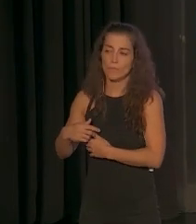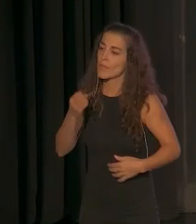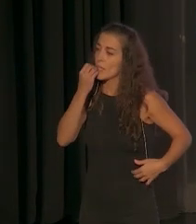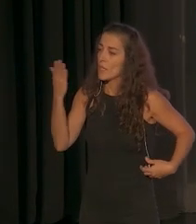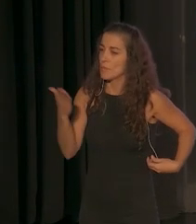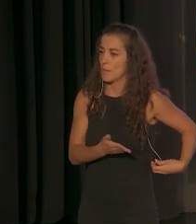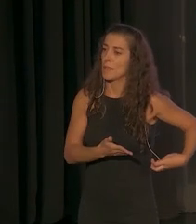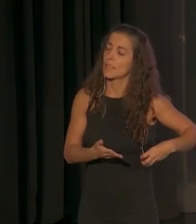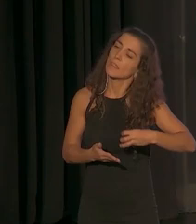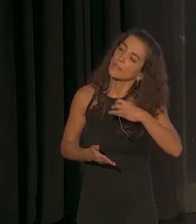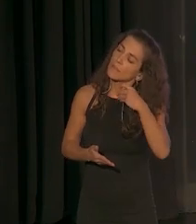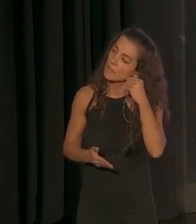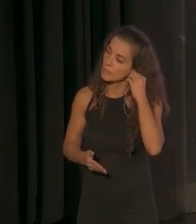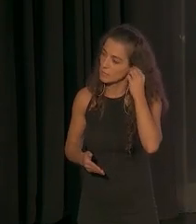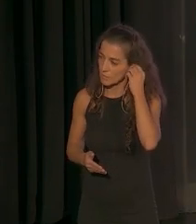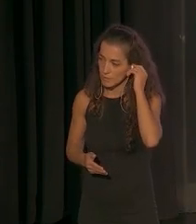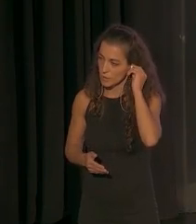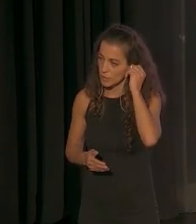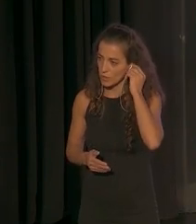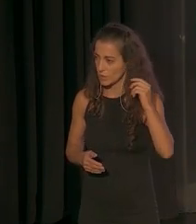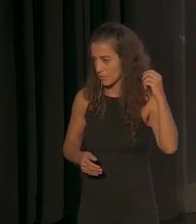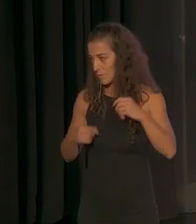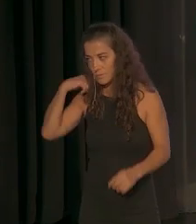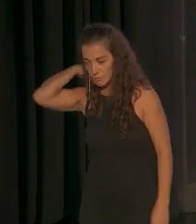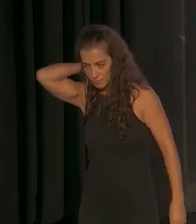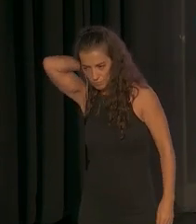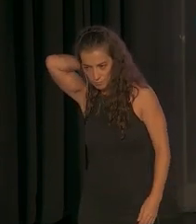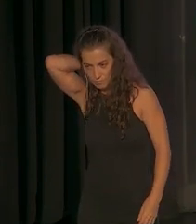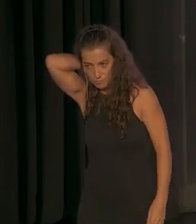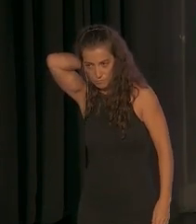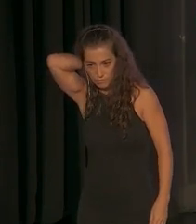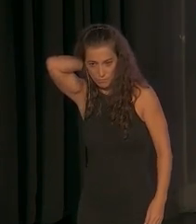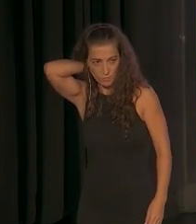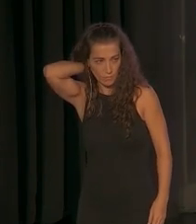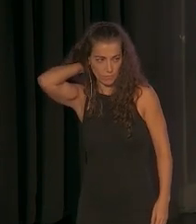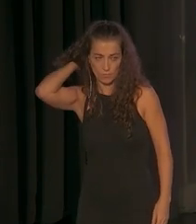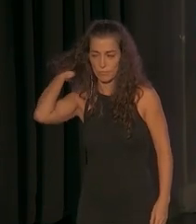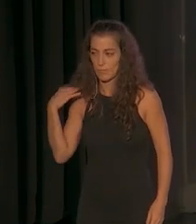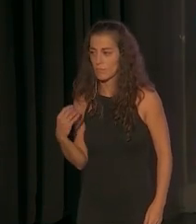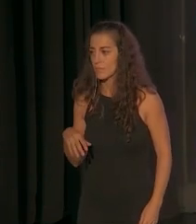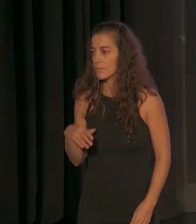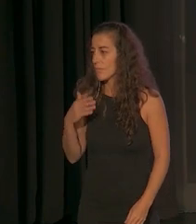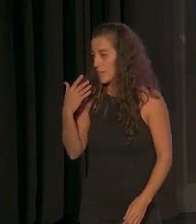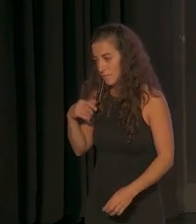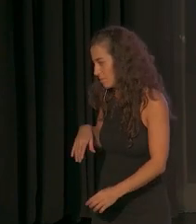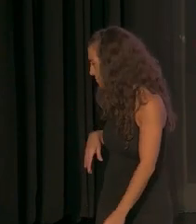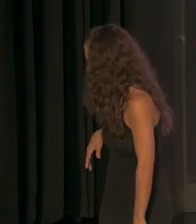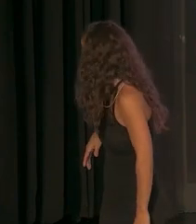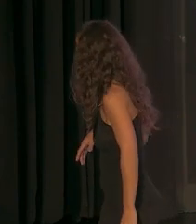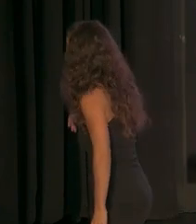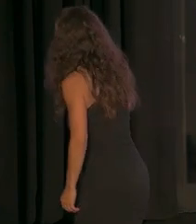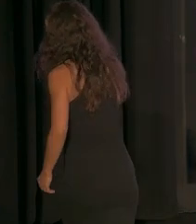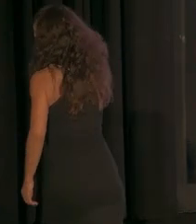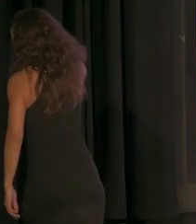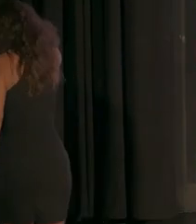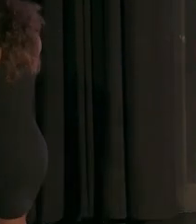Peggy, es un placer tenerte aquí. Bienvenida. Estamos encantadas de empezar este congreso con tus palabras. Muchas gracias. Gracias